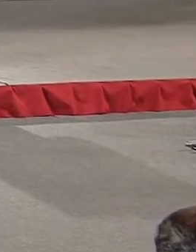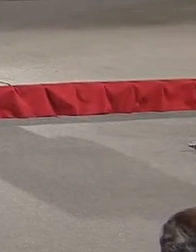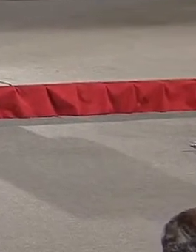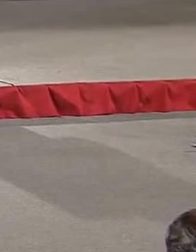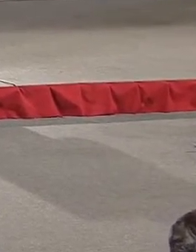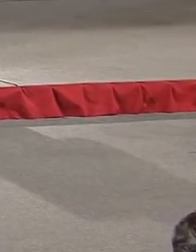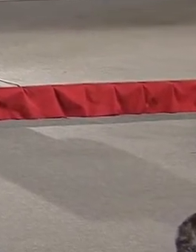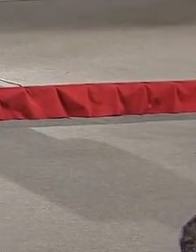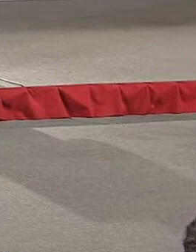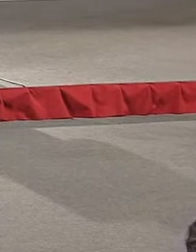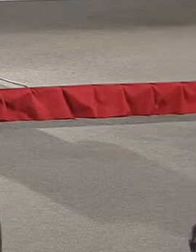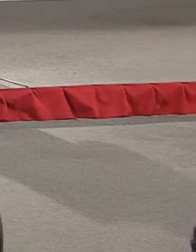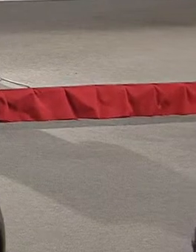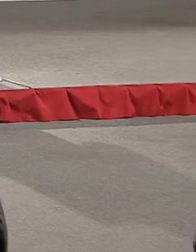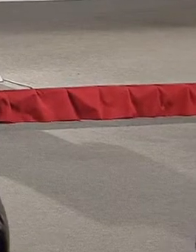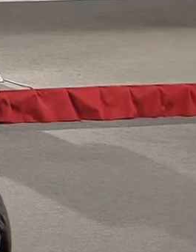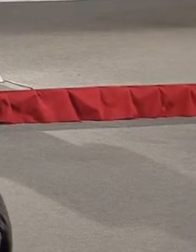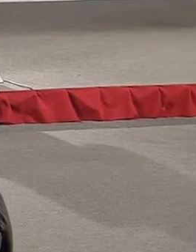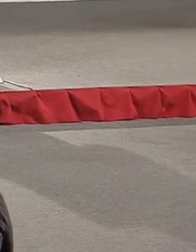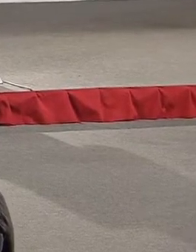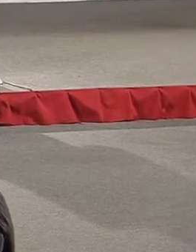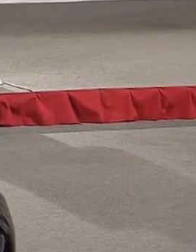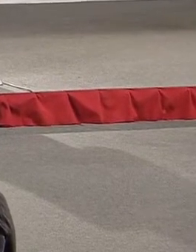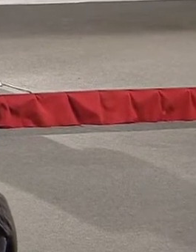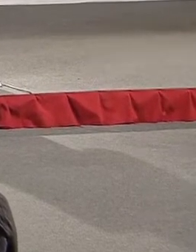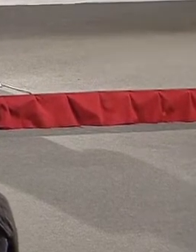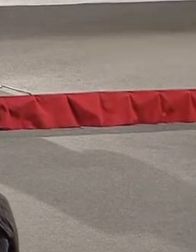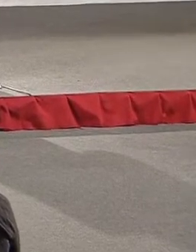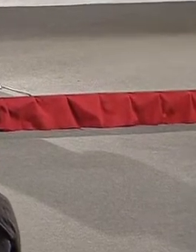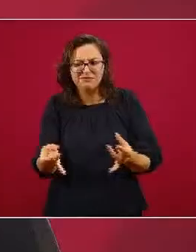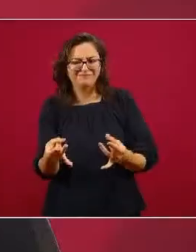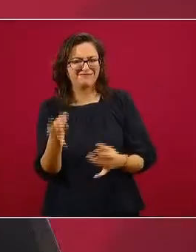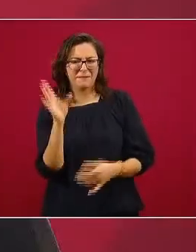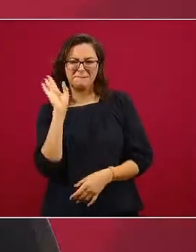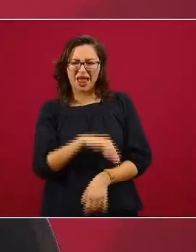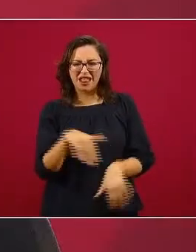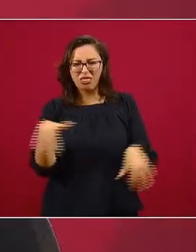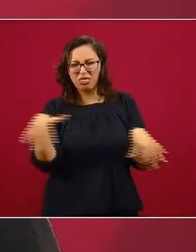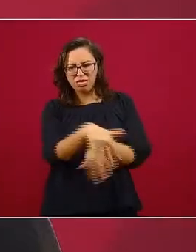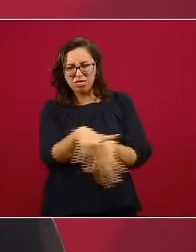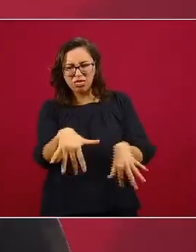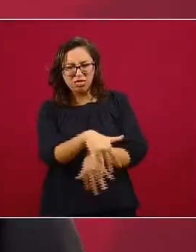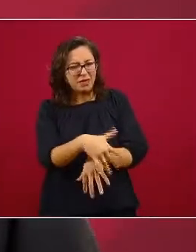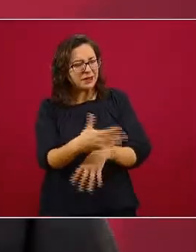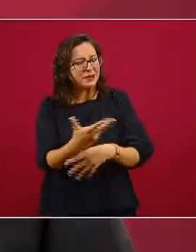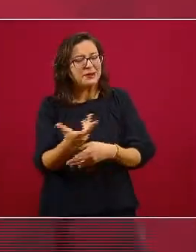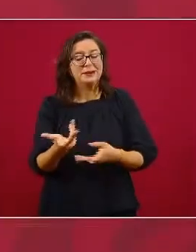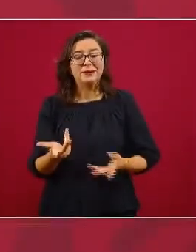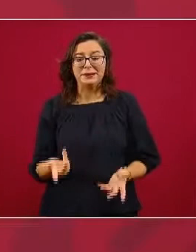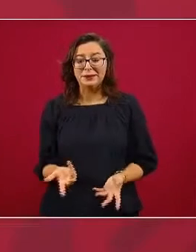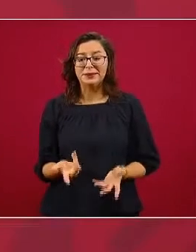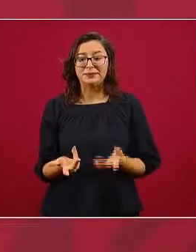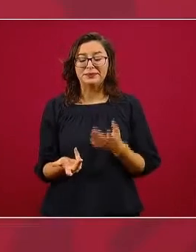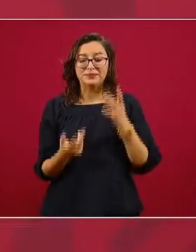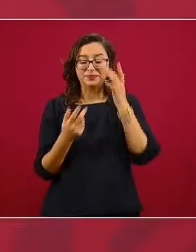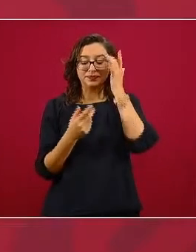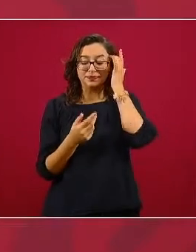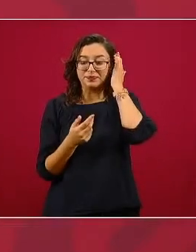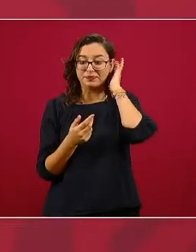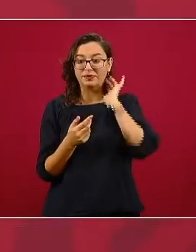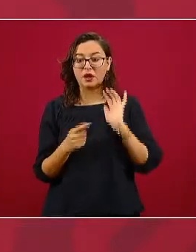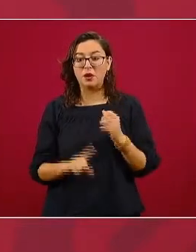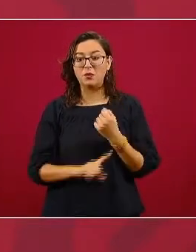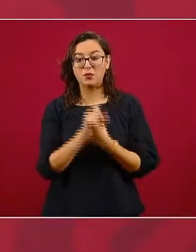de mala calidad y con